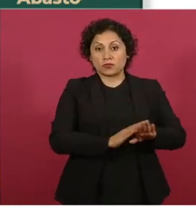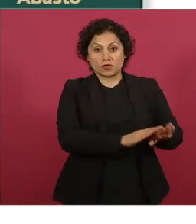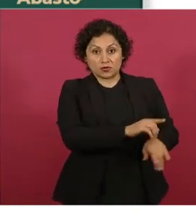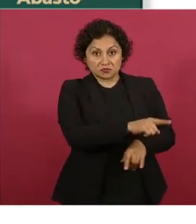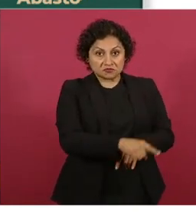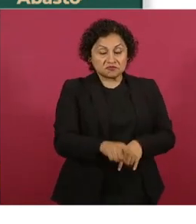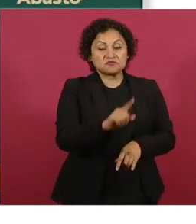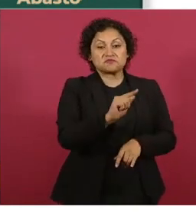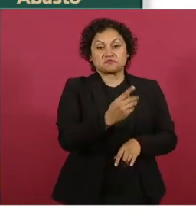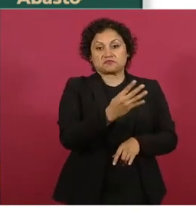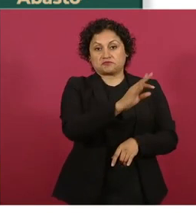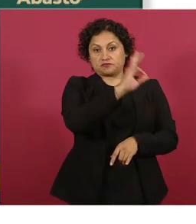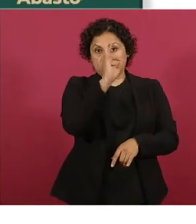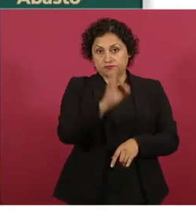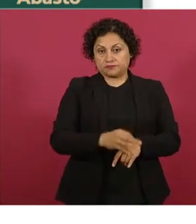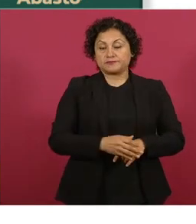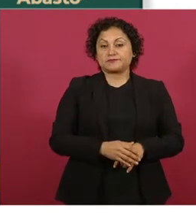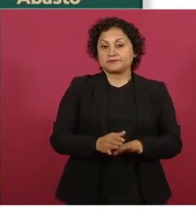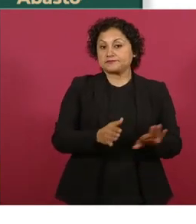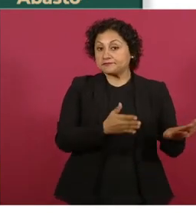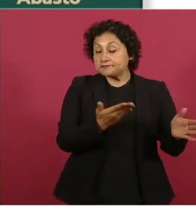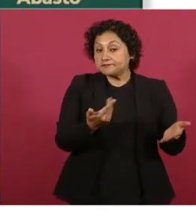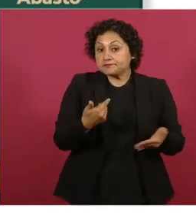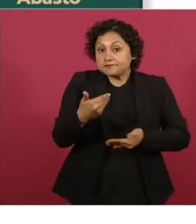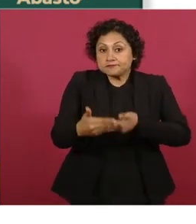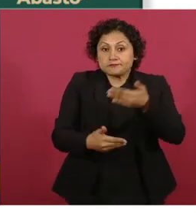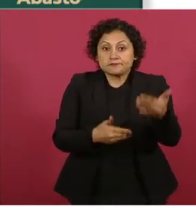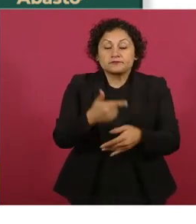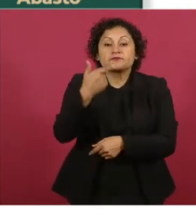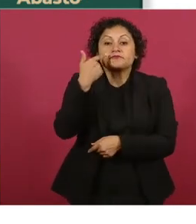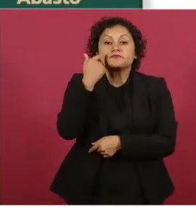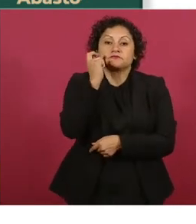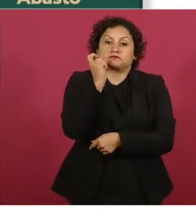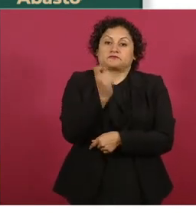avance periódicamente sobre este componente que es